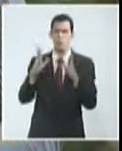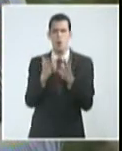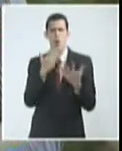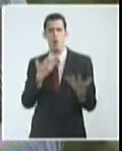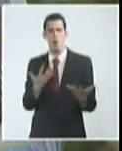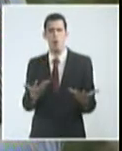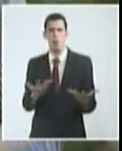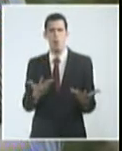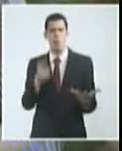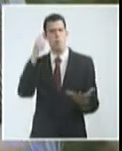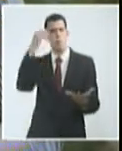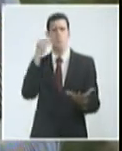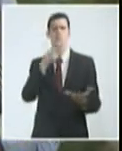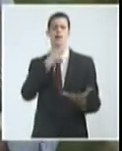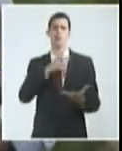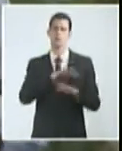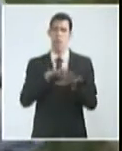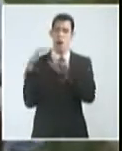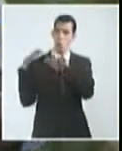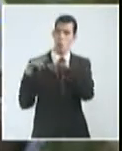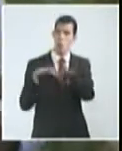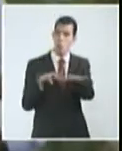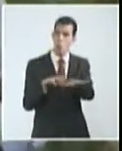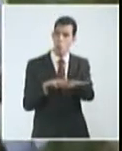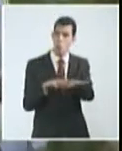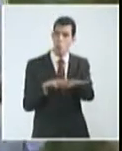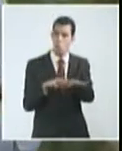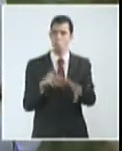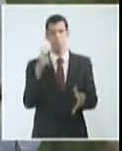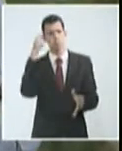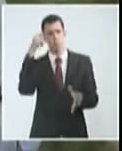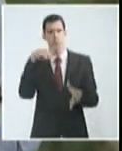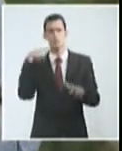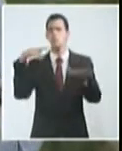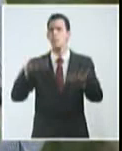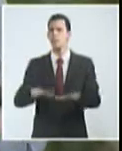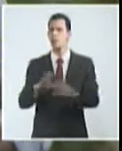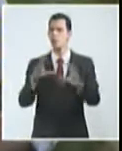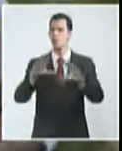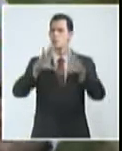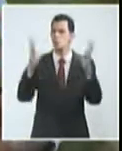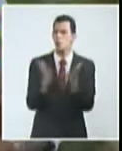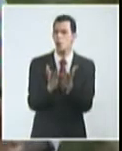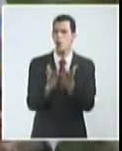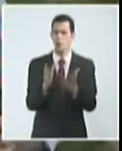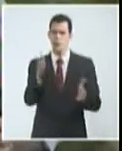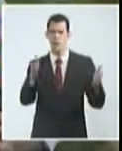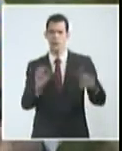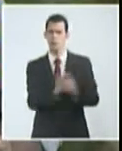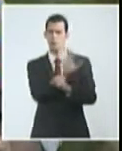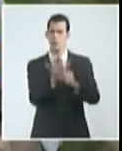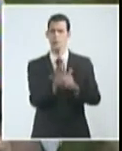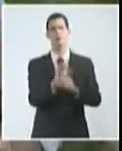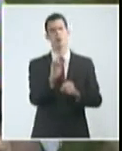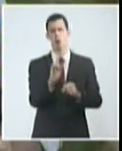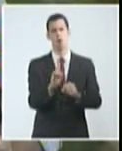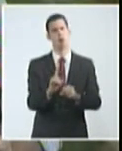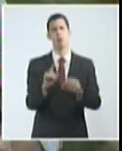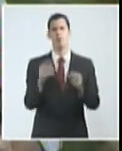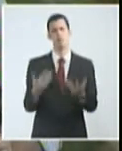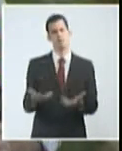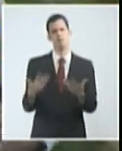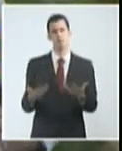este tiempo el turismo no estuvo detenido, había niveles bajos de turismo, pero se estuvo trabajando en la recuperación de la